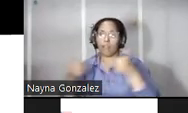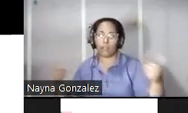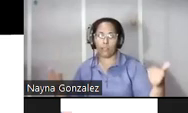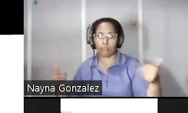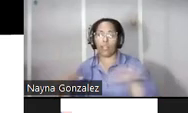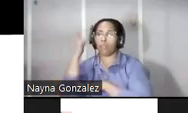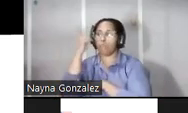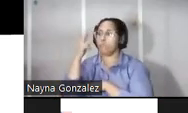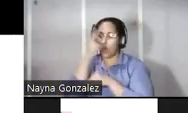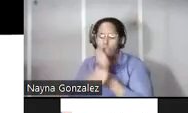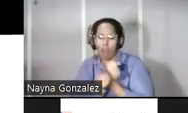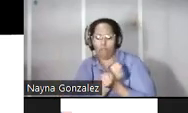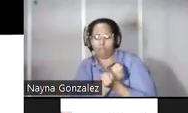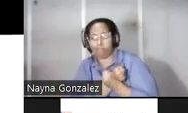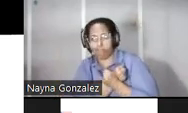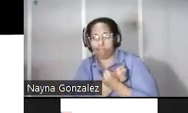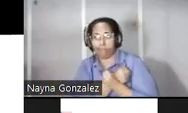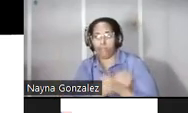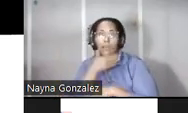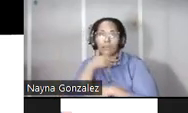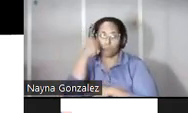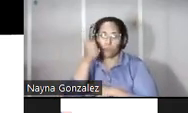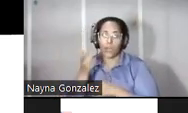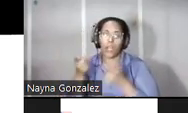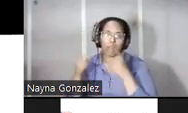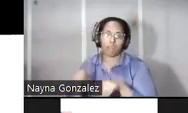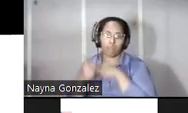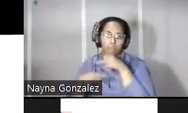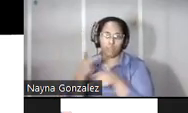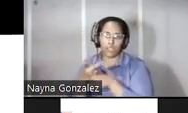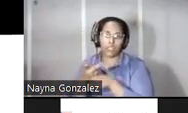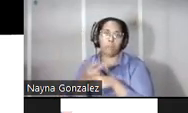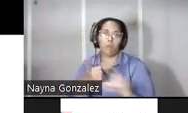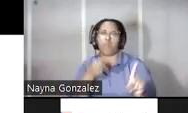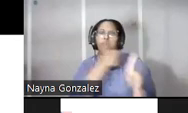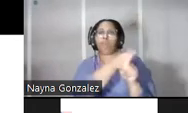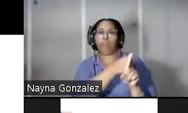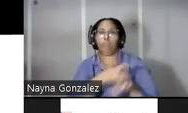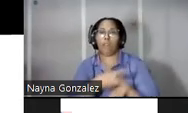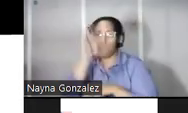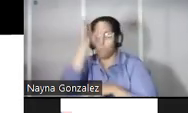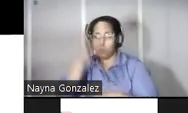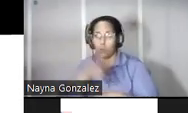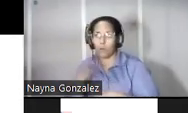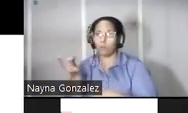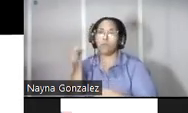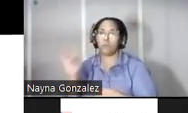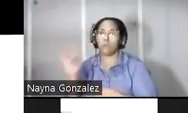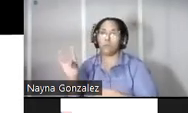típicos motivos pasionales que caracterizan a la mayoría de este tipo de violencia perpetrada por hombres, como esos 18 que